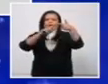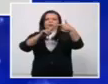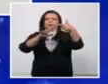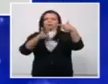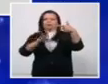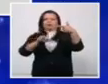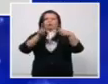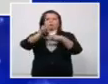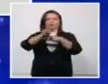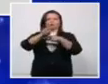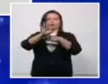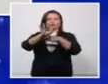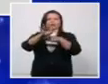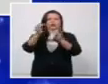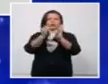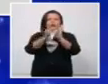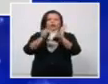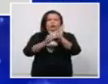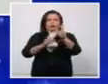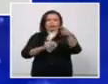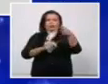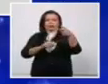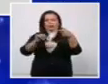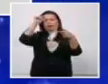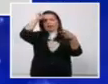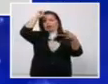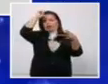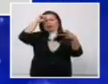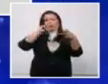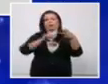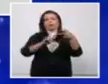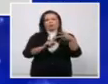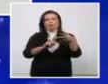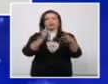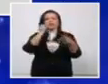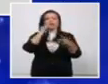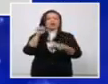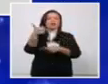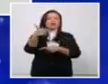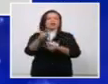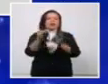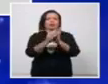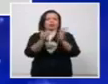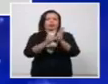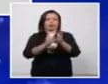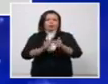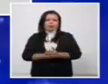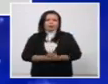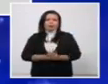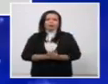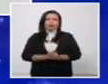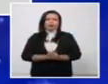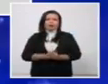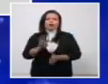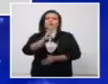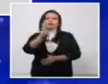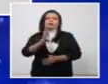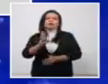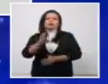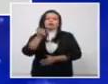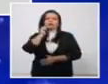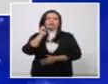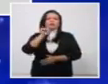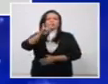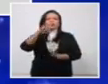28 millones, la India con más de 10 millones, Brasil con más de 9